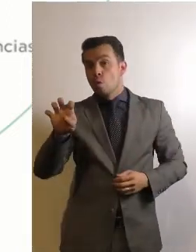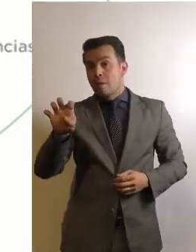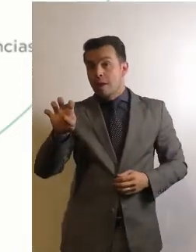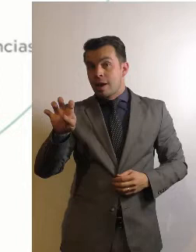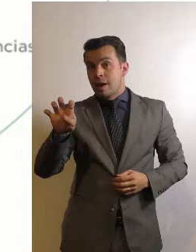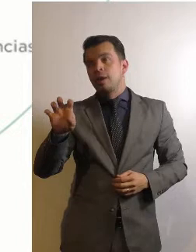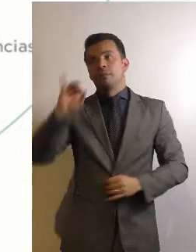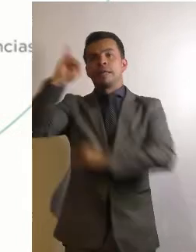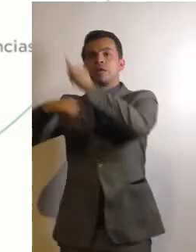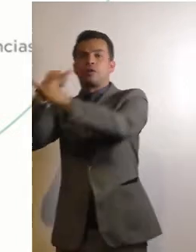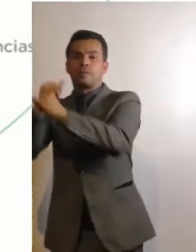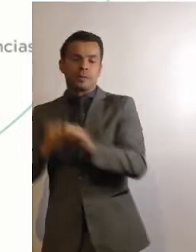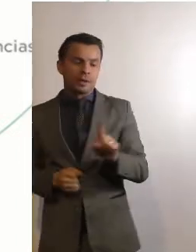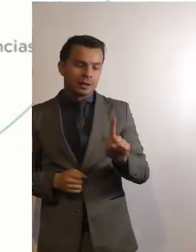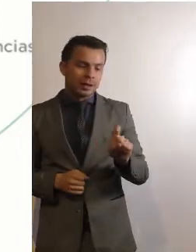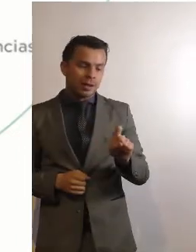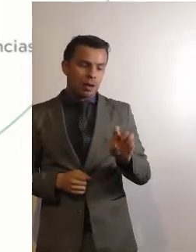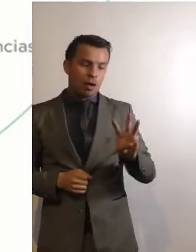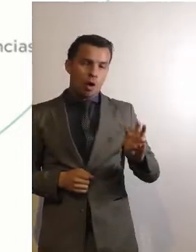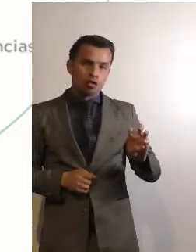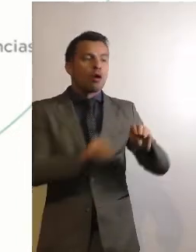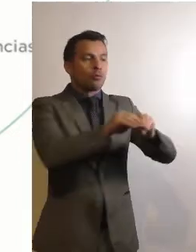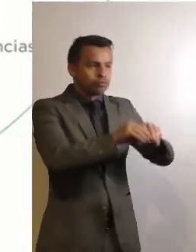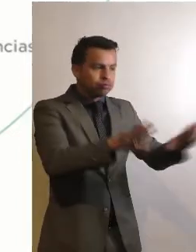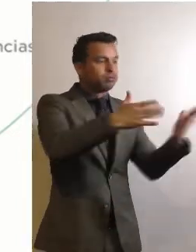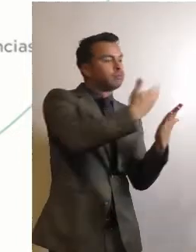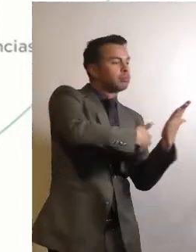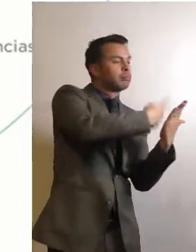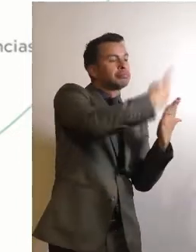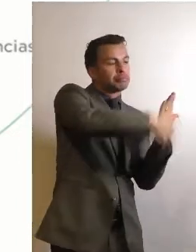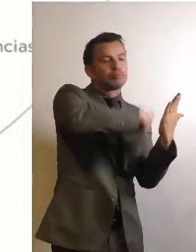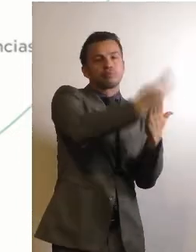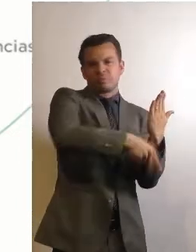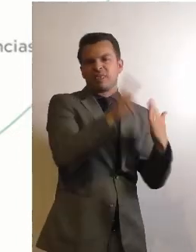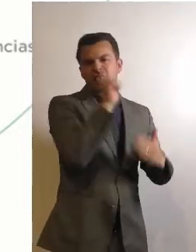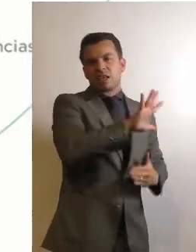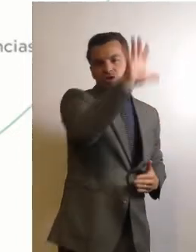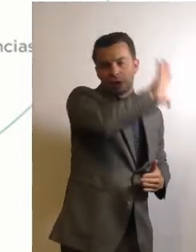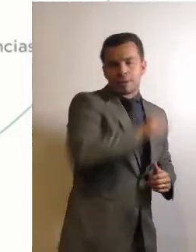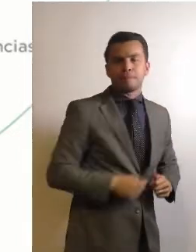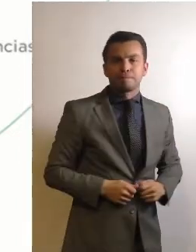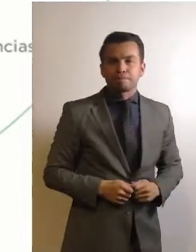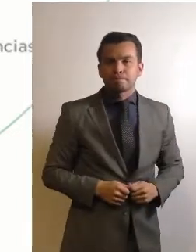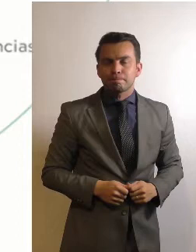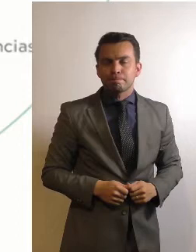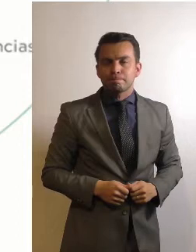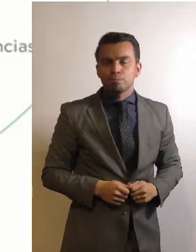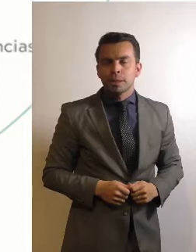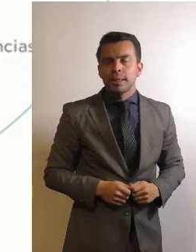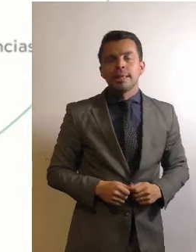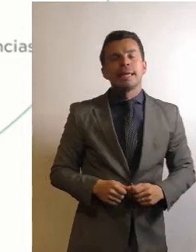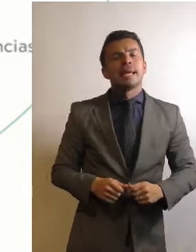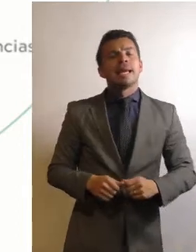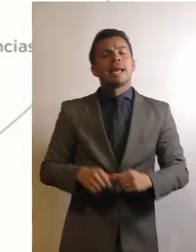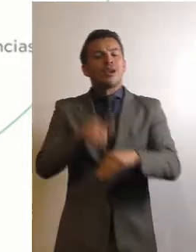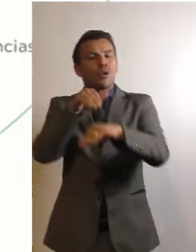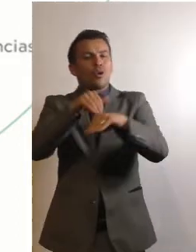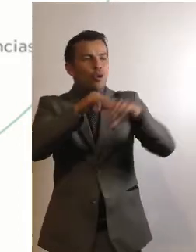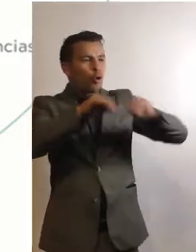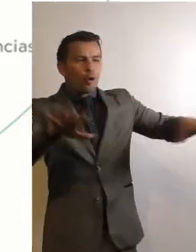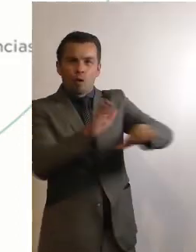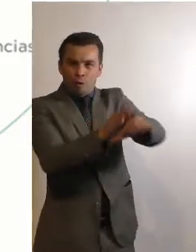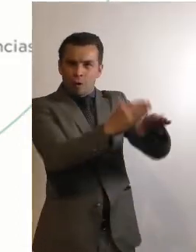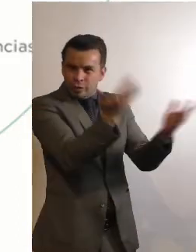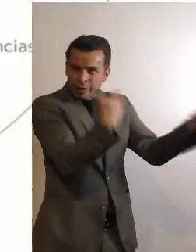nacionales. Convocatorias alrededor de diferentes redes, como